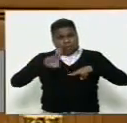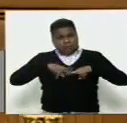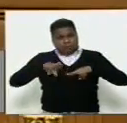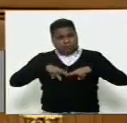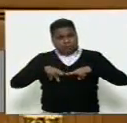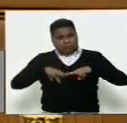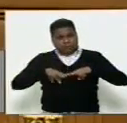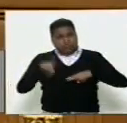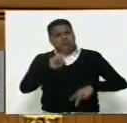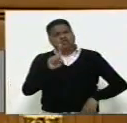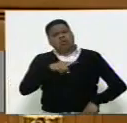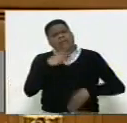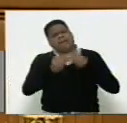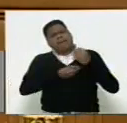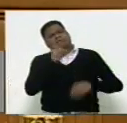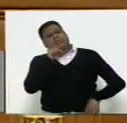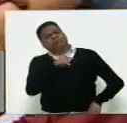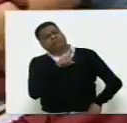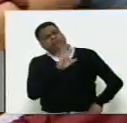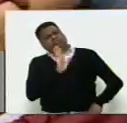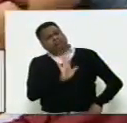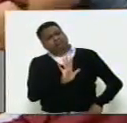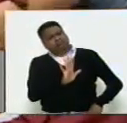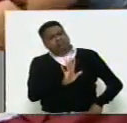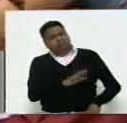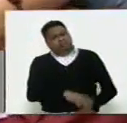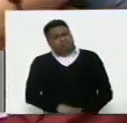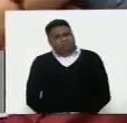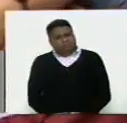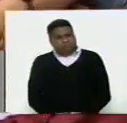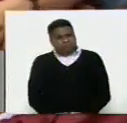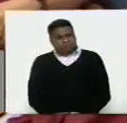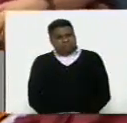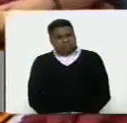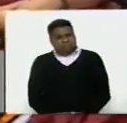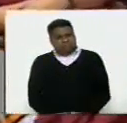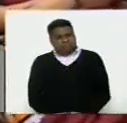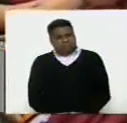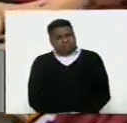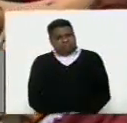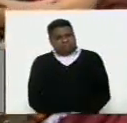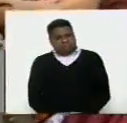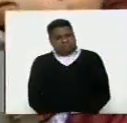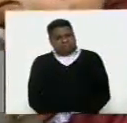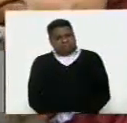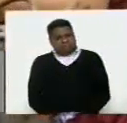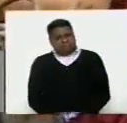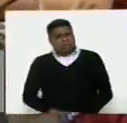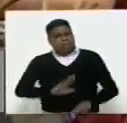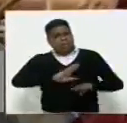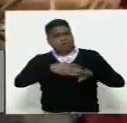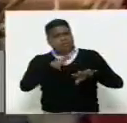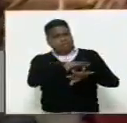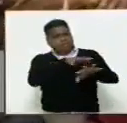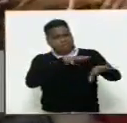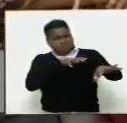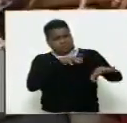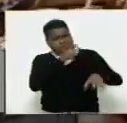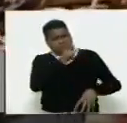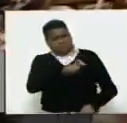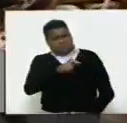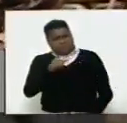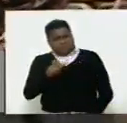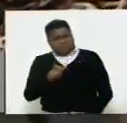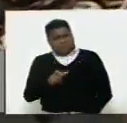puedes hacer, ser violento. Yo se los dije aquí, porque la mayoría de los